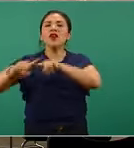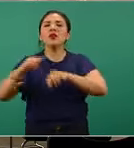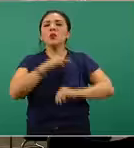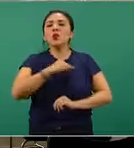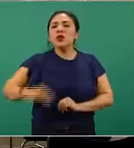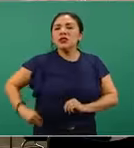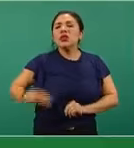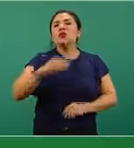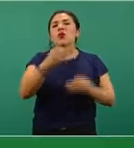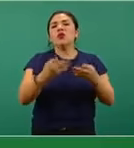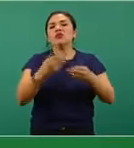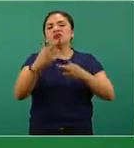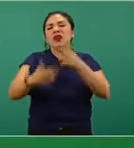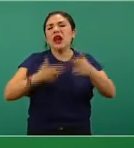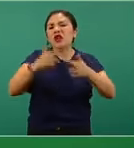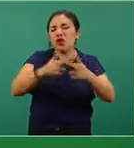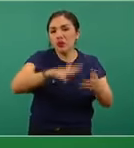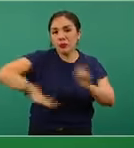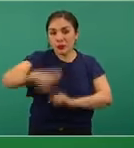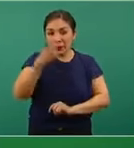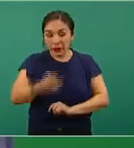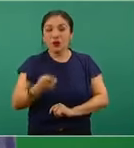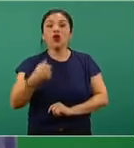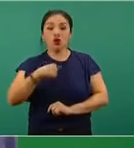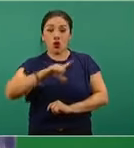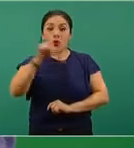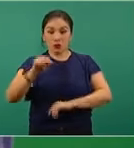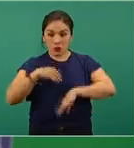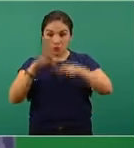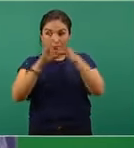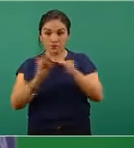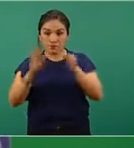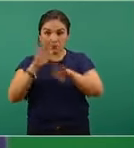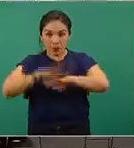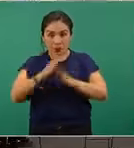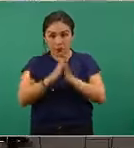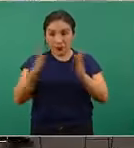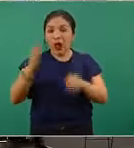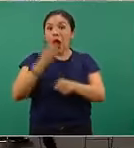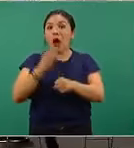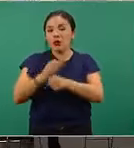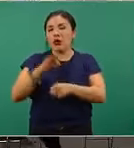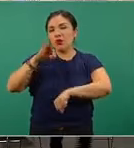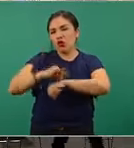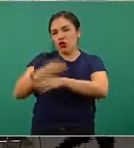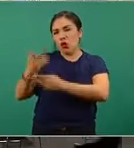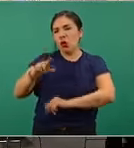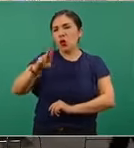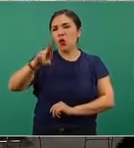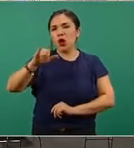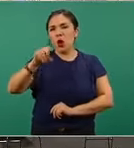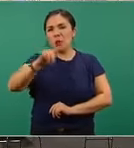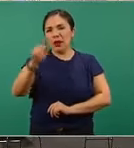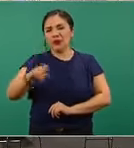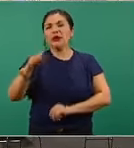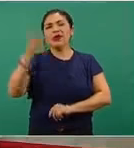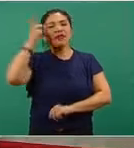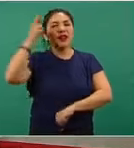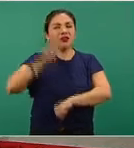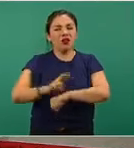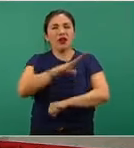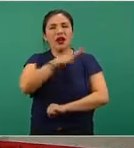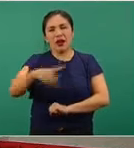y territorios de esta región. Vamos a explicarlo en unos minutos. Le pido primero al doctor Ruy López Ridaura, director general del